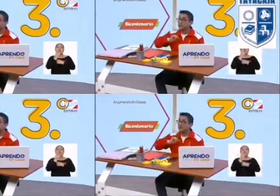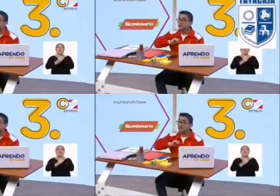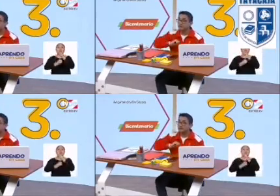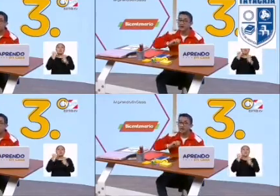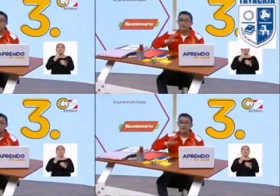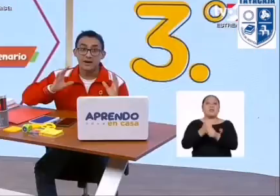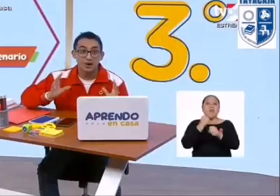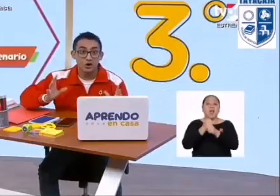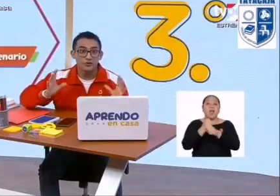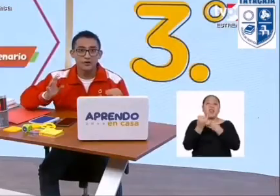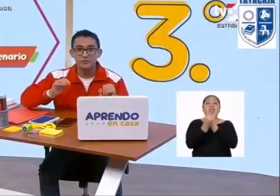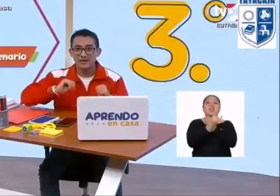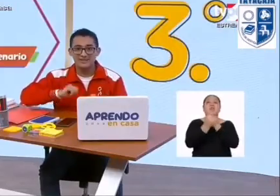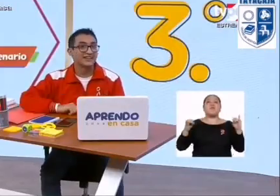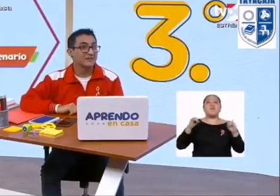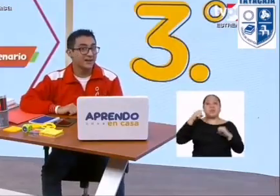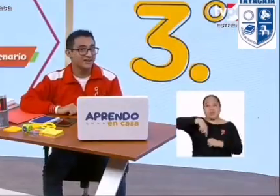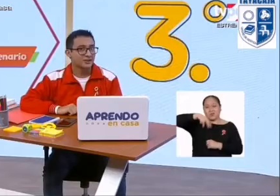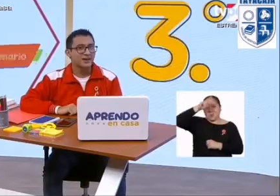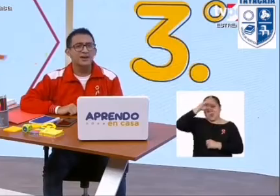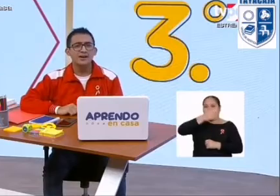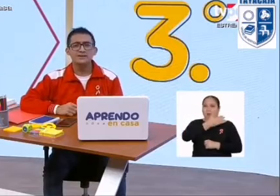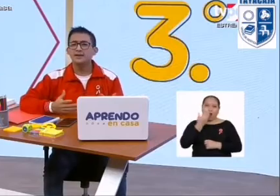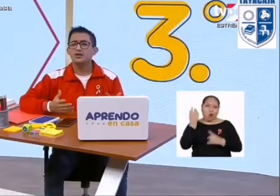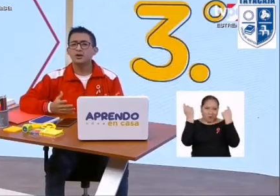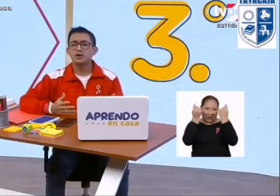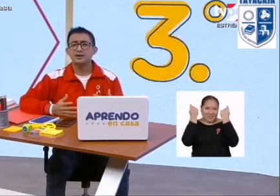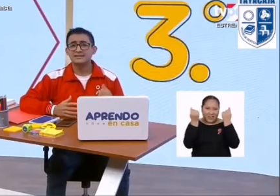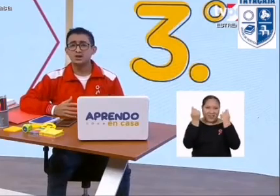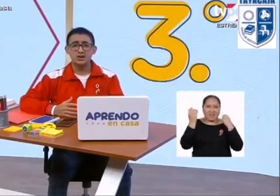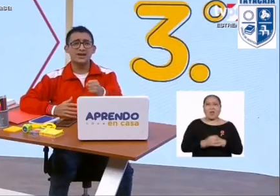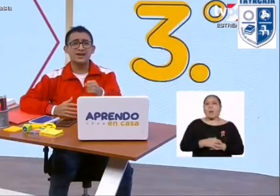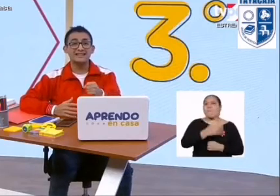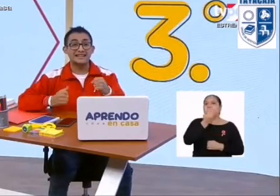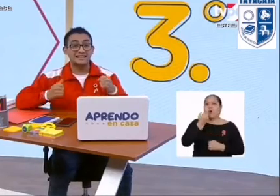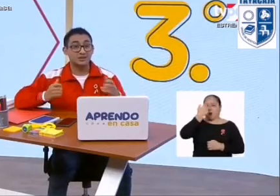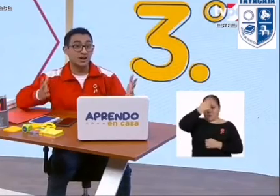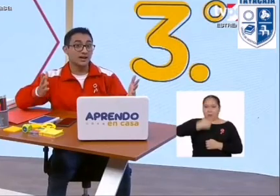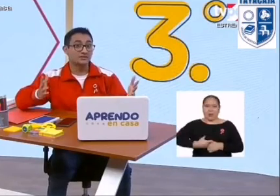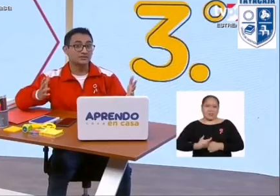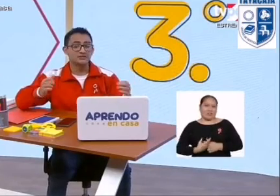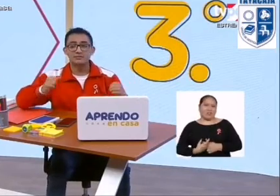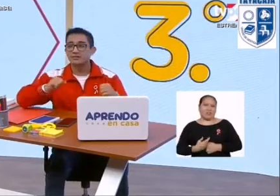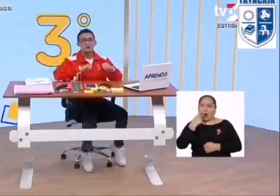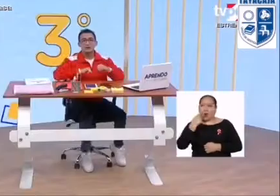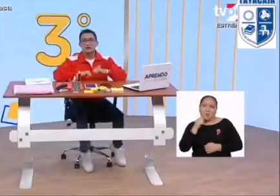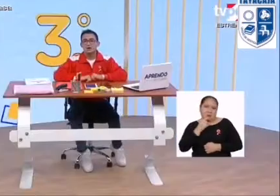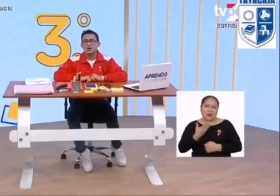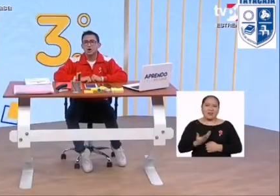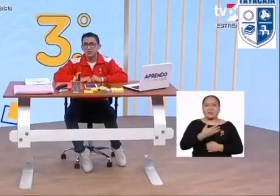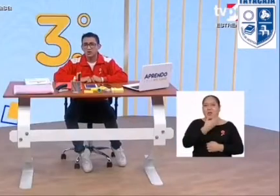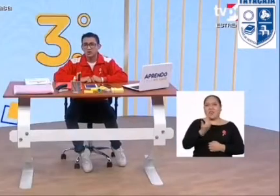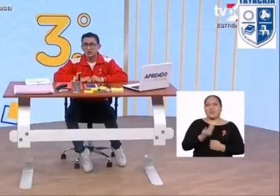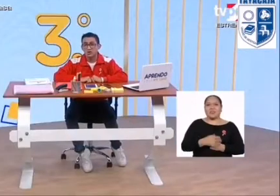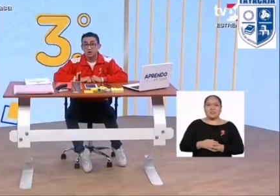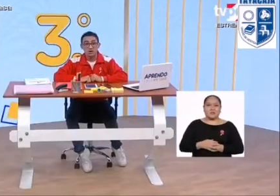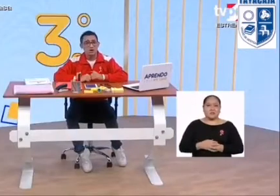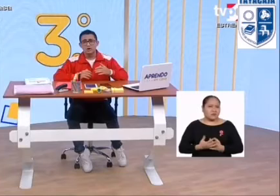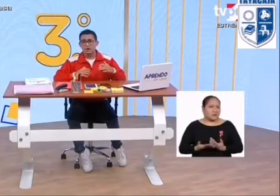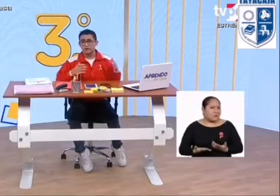Perú. Y la mejor forma de celebrarlo es siendo mejores ciudadanas y ciudadanos.